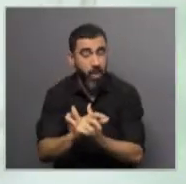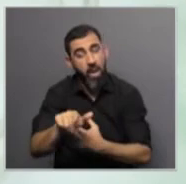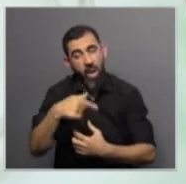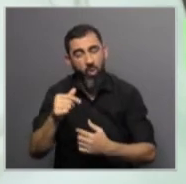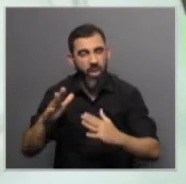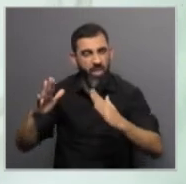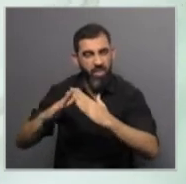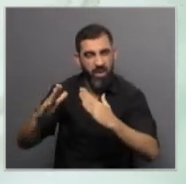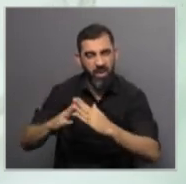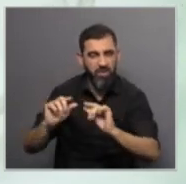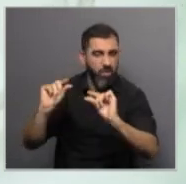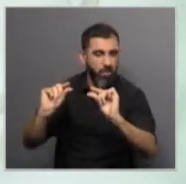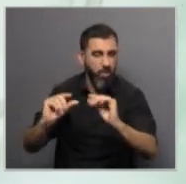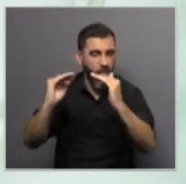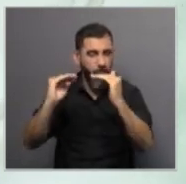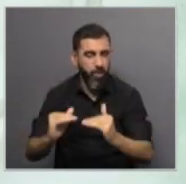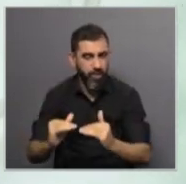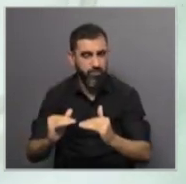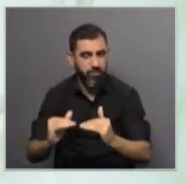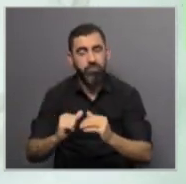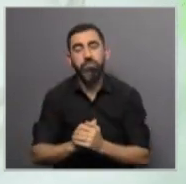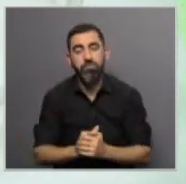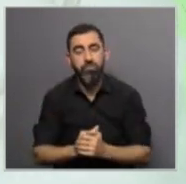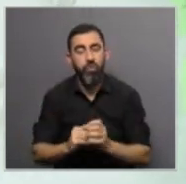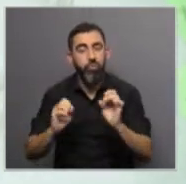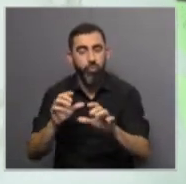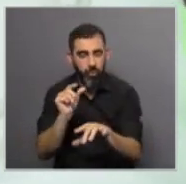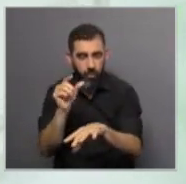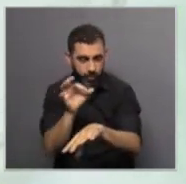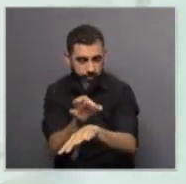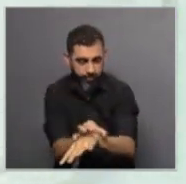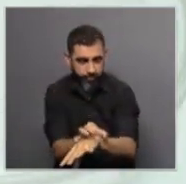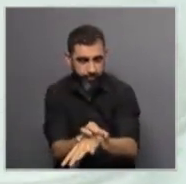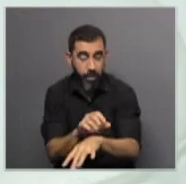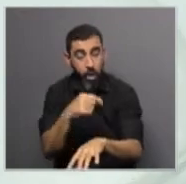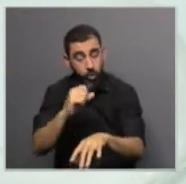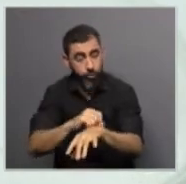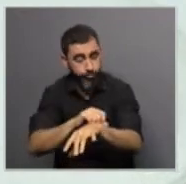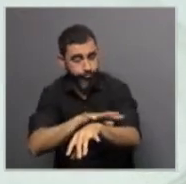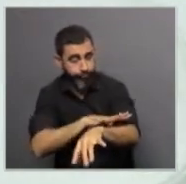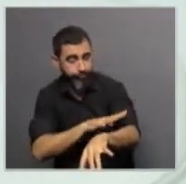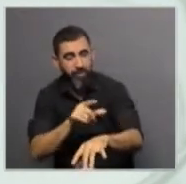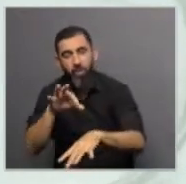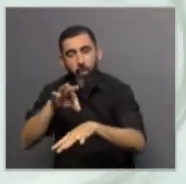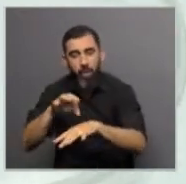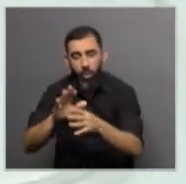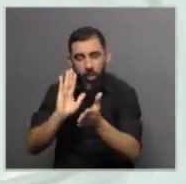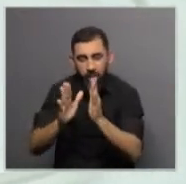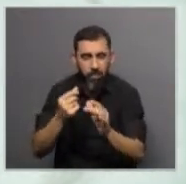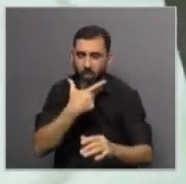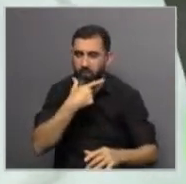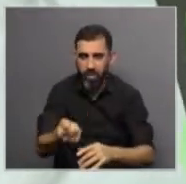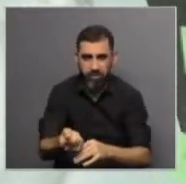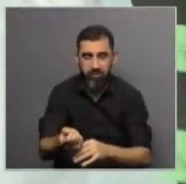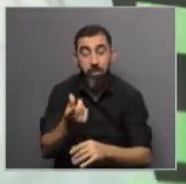araña domiciliaria, que es un efecto necrótico, que es más local y, bueno, yendo al médico se trata un poco mejor. Si